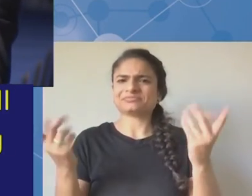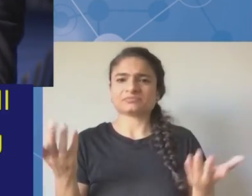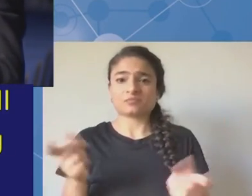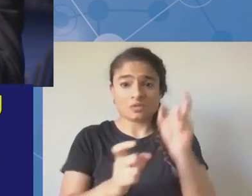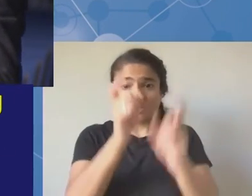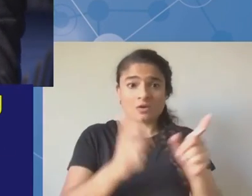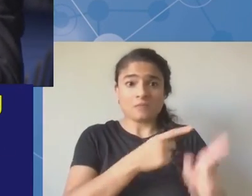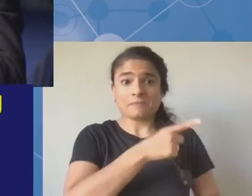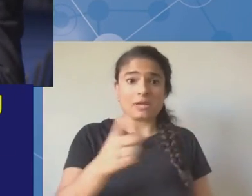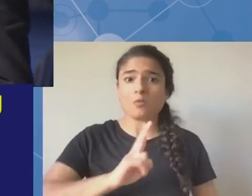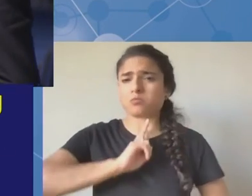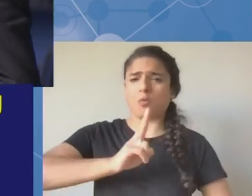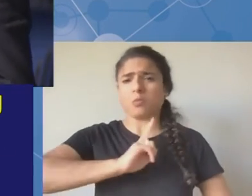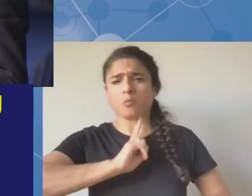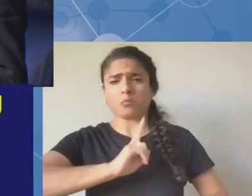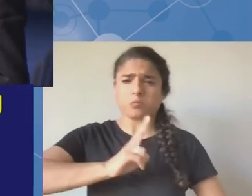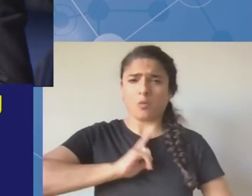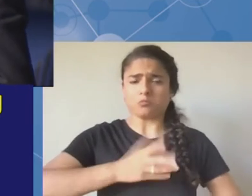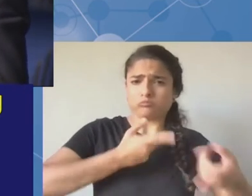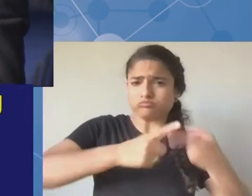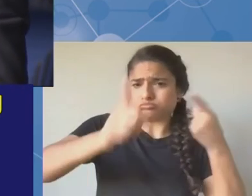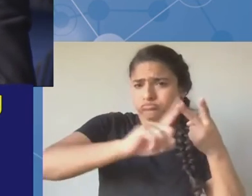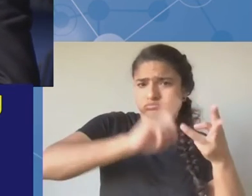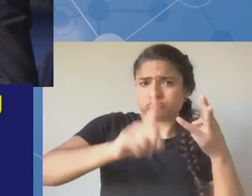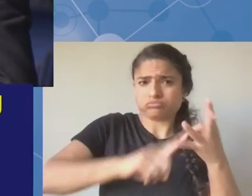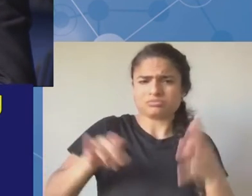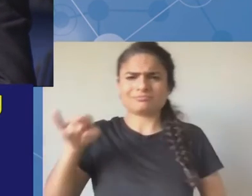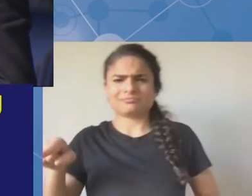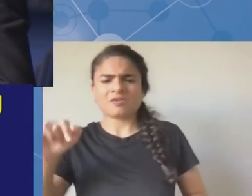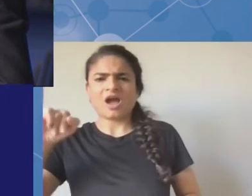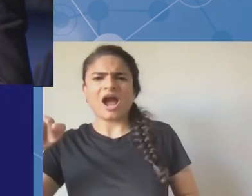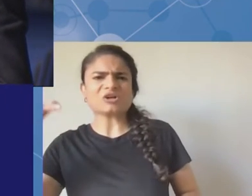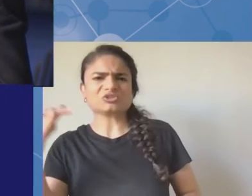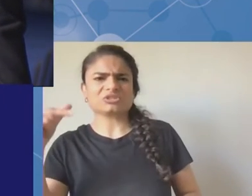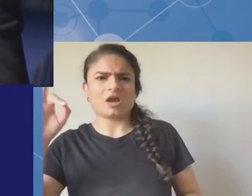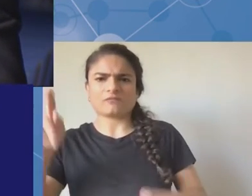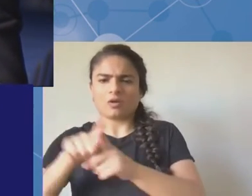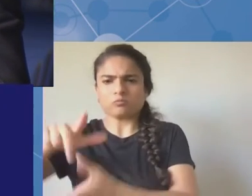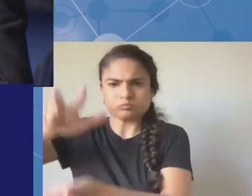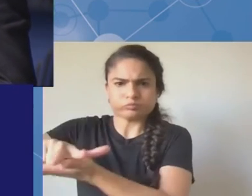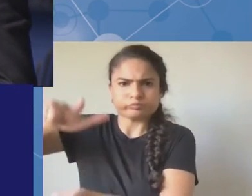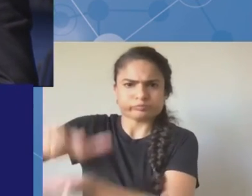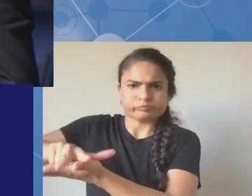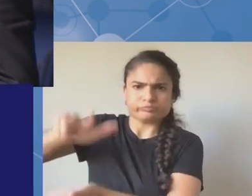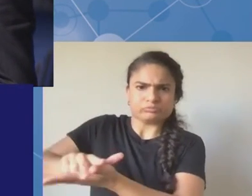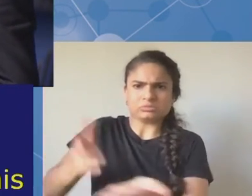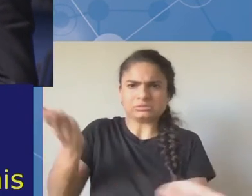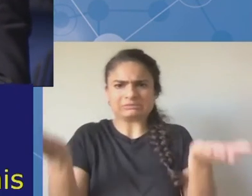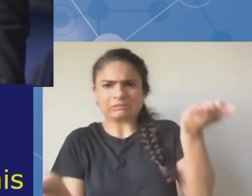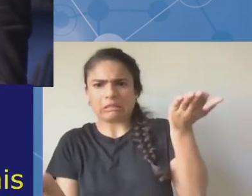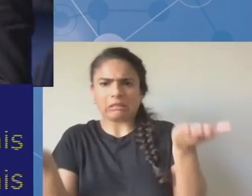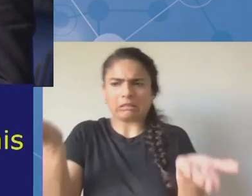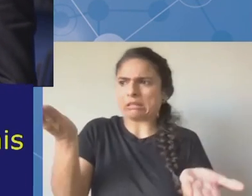oídas. Sin embargo, pienso que todavía el problema consiste en que existe todavía una gran diferencia entre la